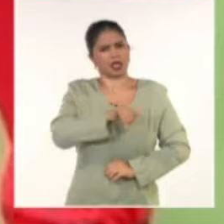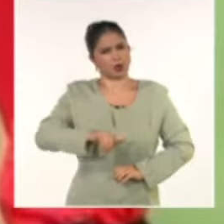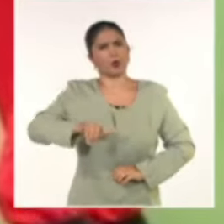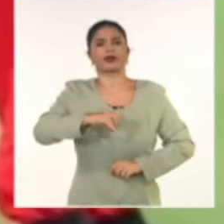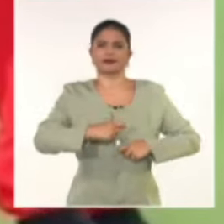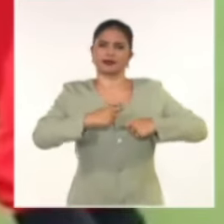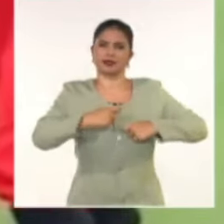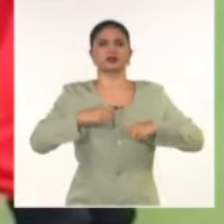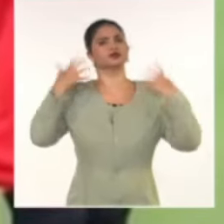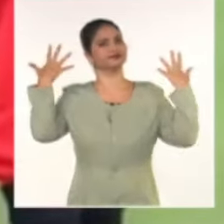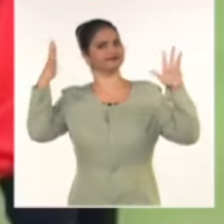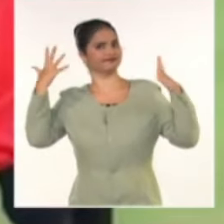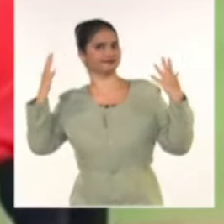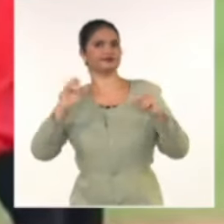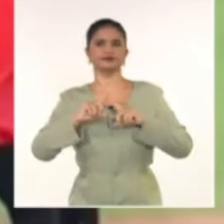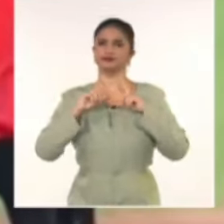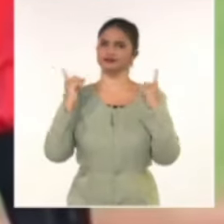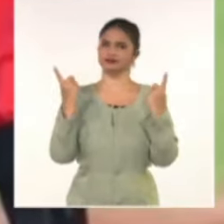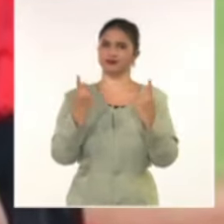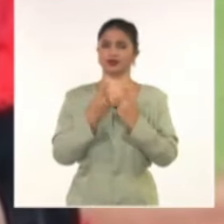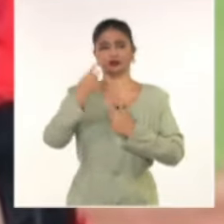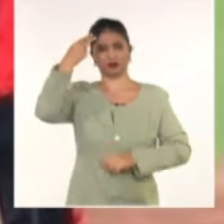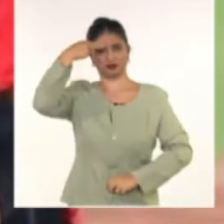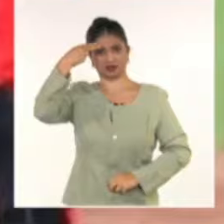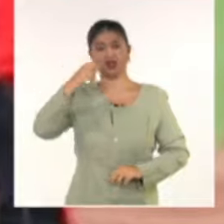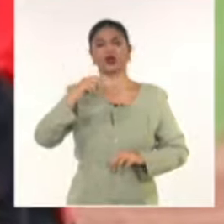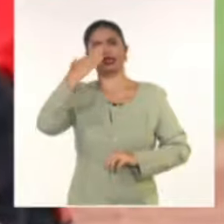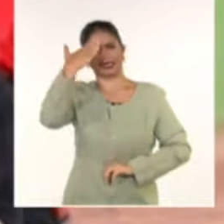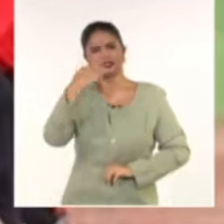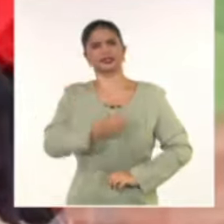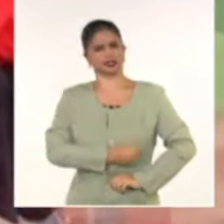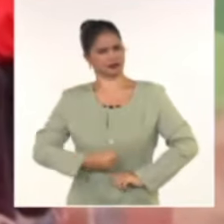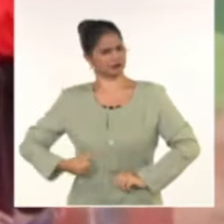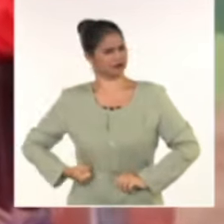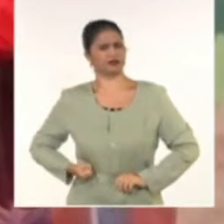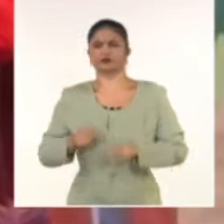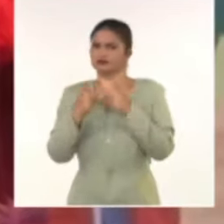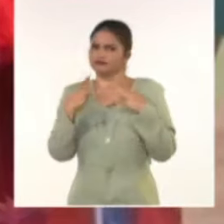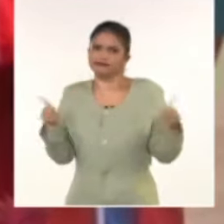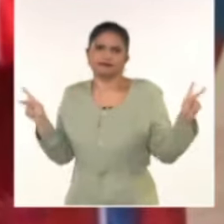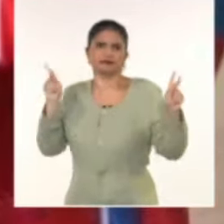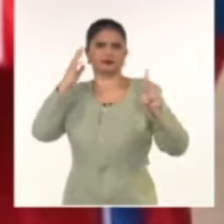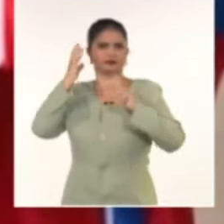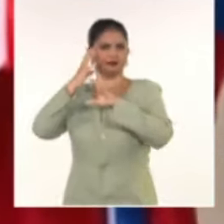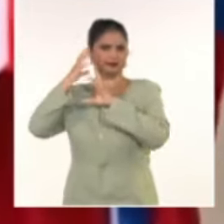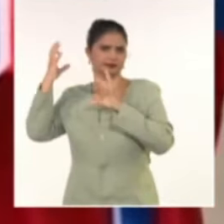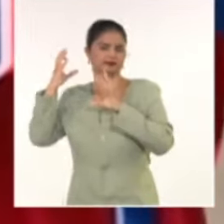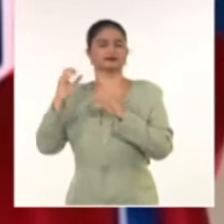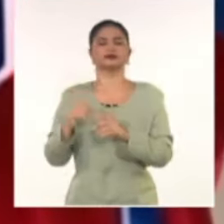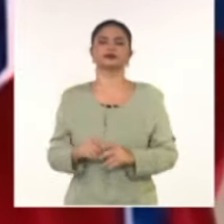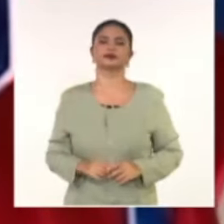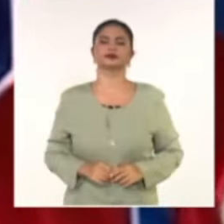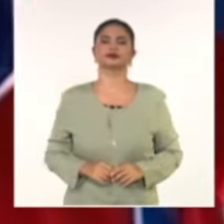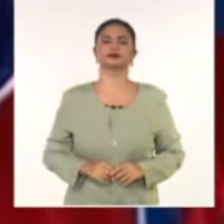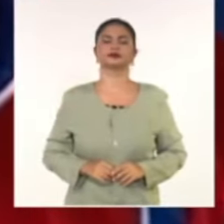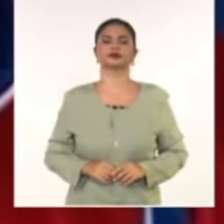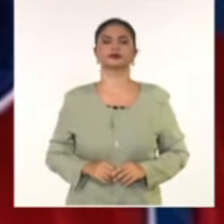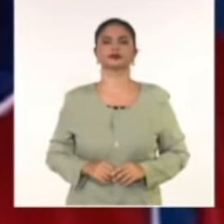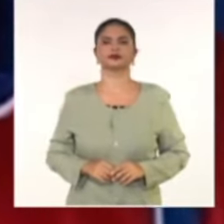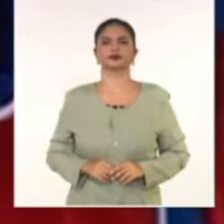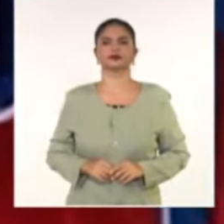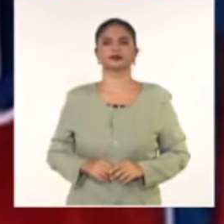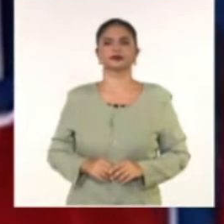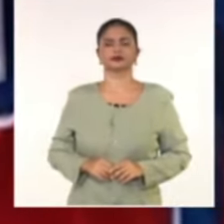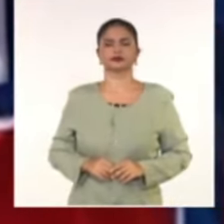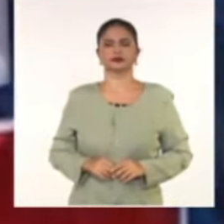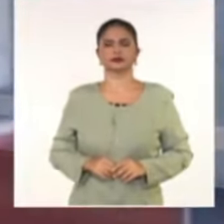en el sitio de honor que merece, gracias a su esfuerzo y talento. En Barek Miguel El Valdés, Canal Cubano